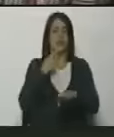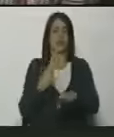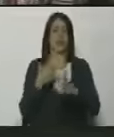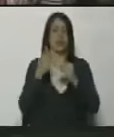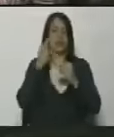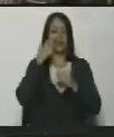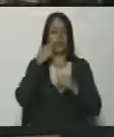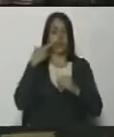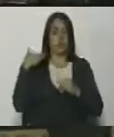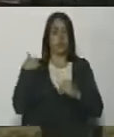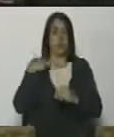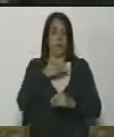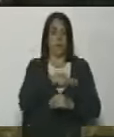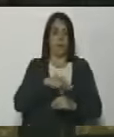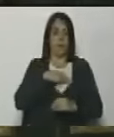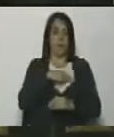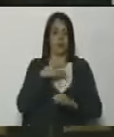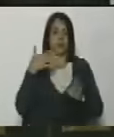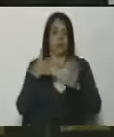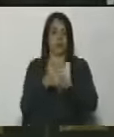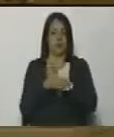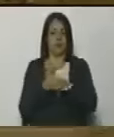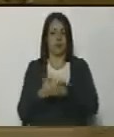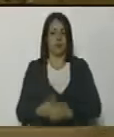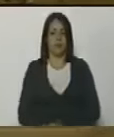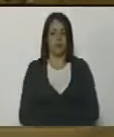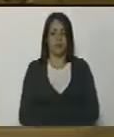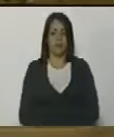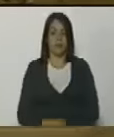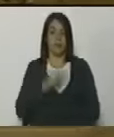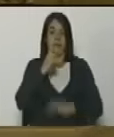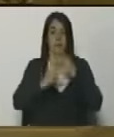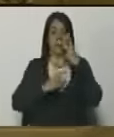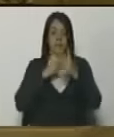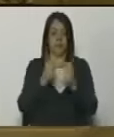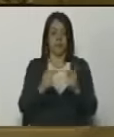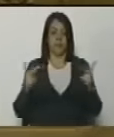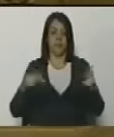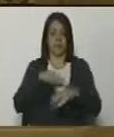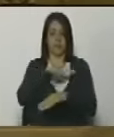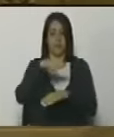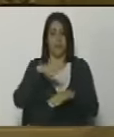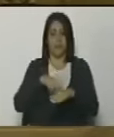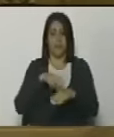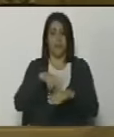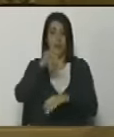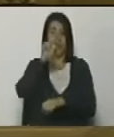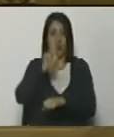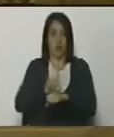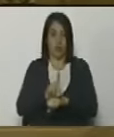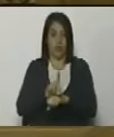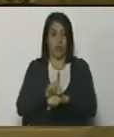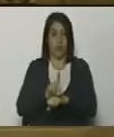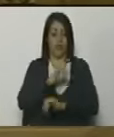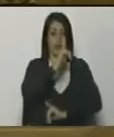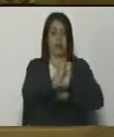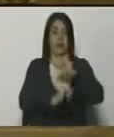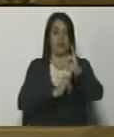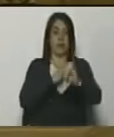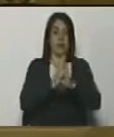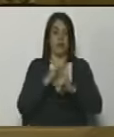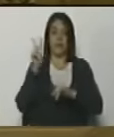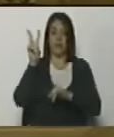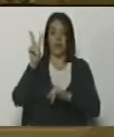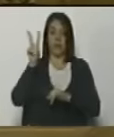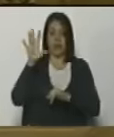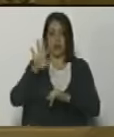mucho orgullo, que esta misión constituye una política pública nacional que es inédita a nivel internacional.